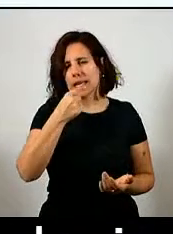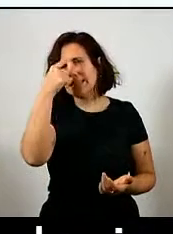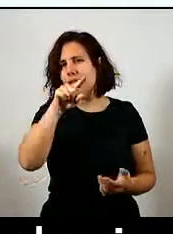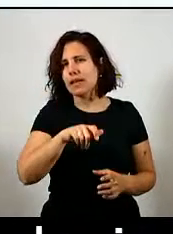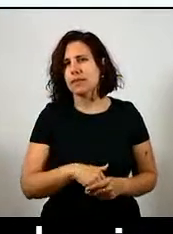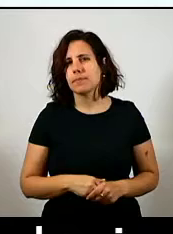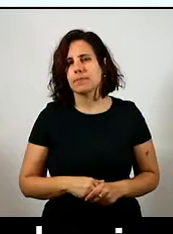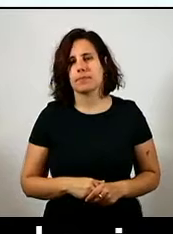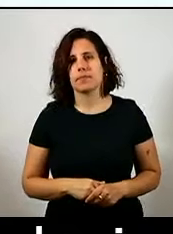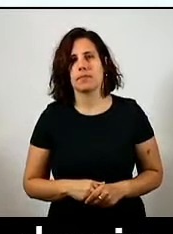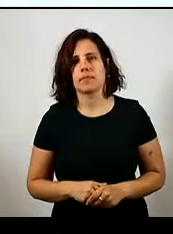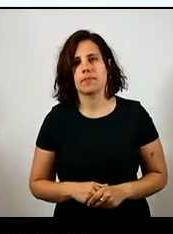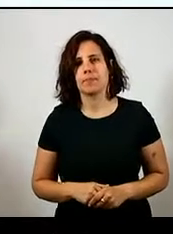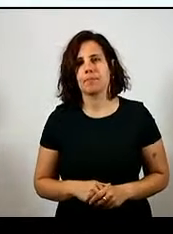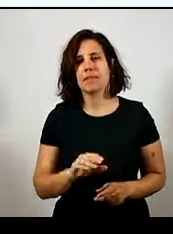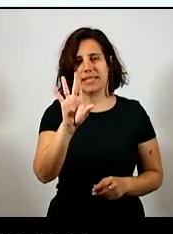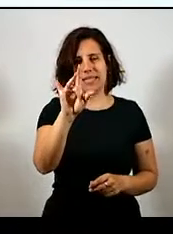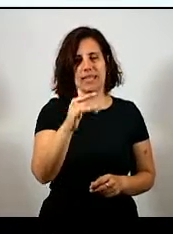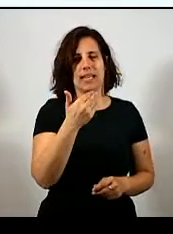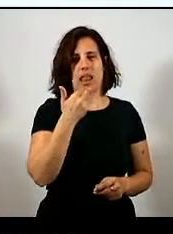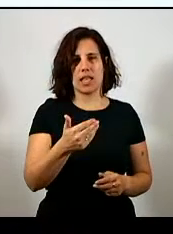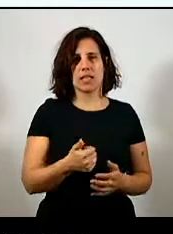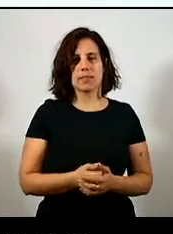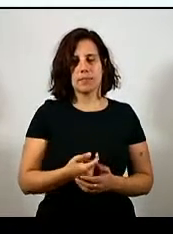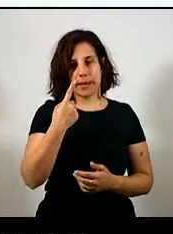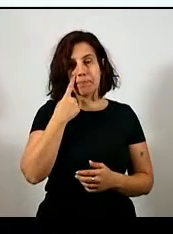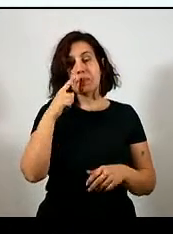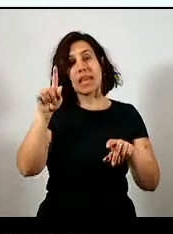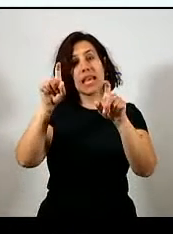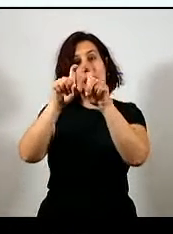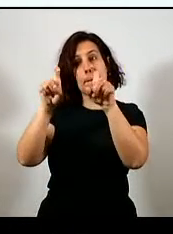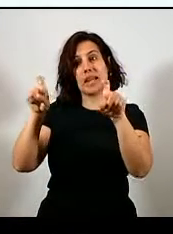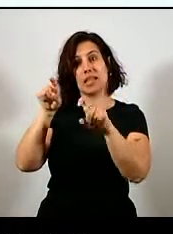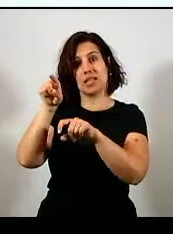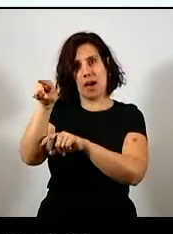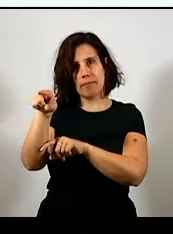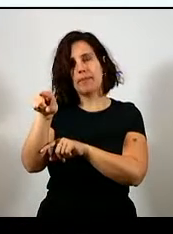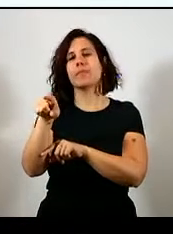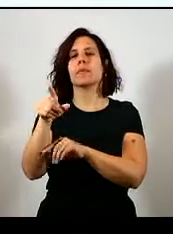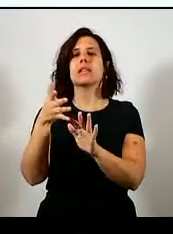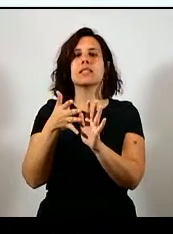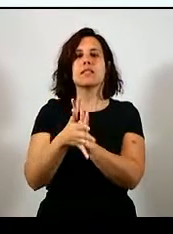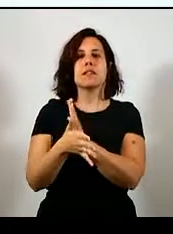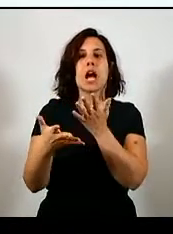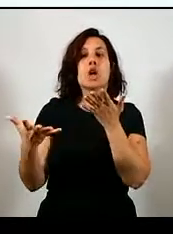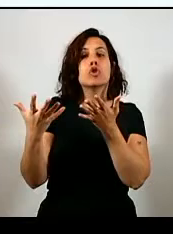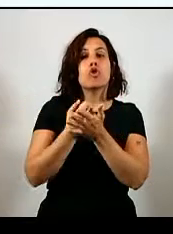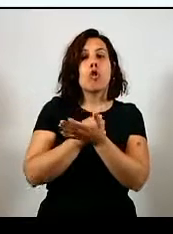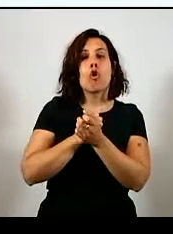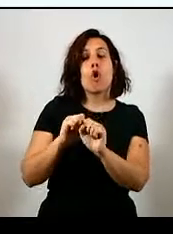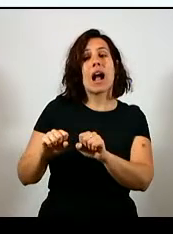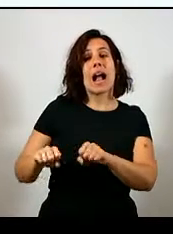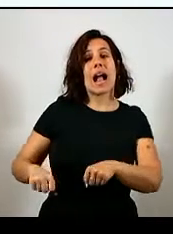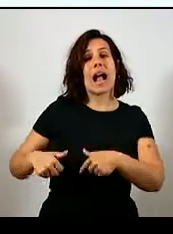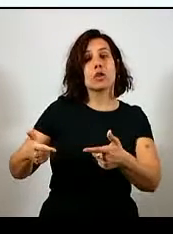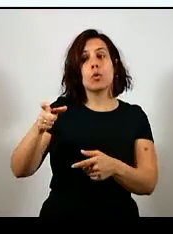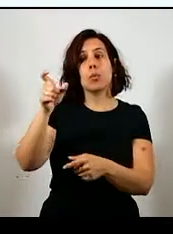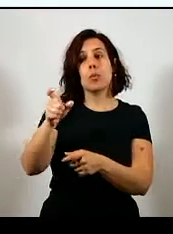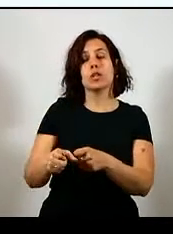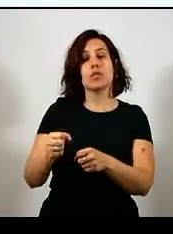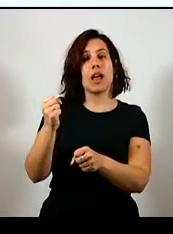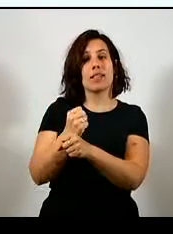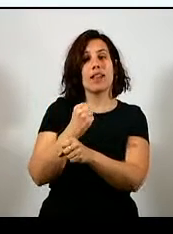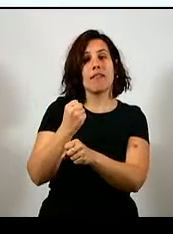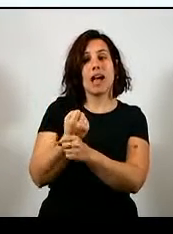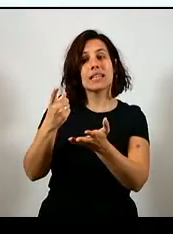Gracias. Sí, gracias. La empresa va a tener cubiertos todos los costes del trabajador durante esos 6